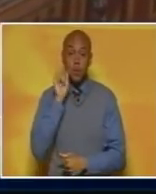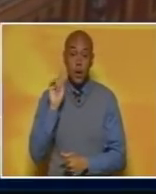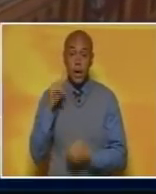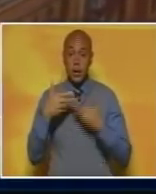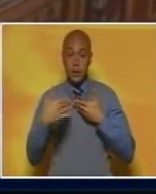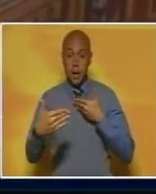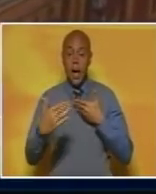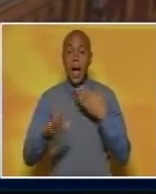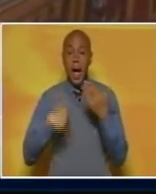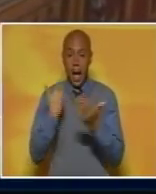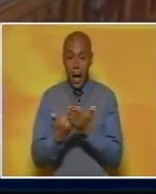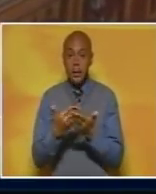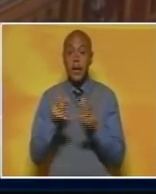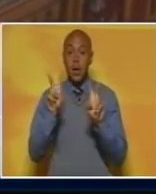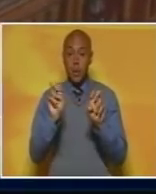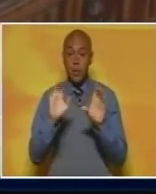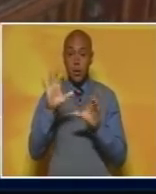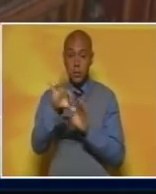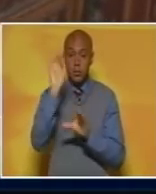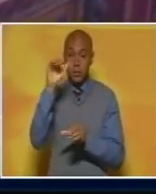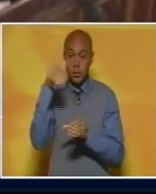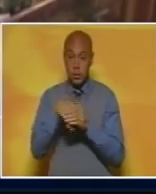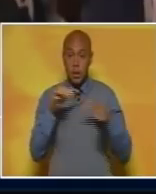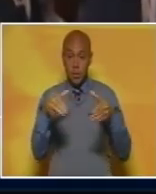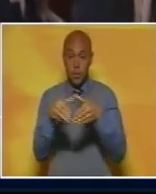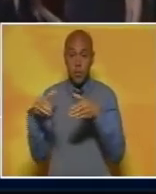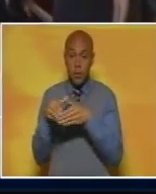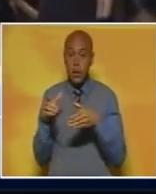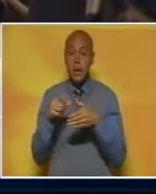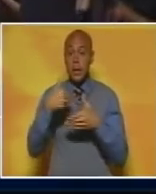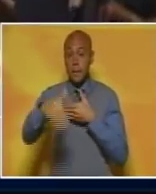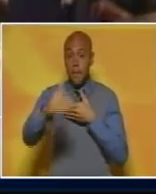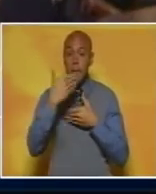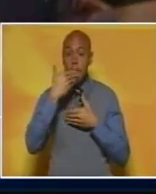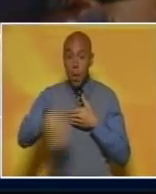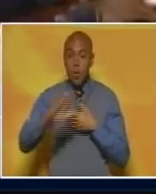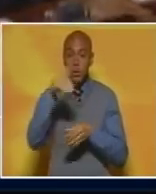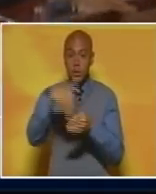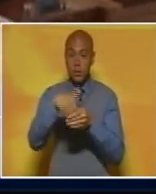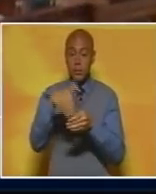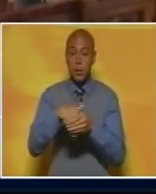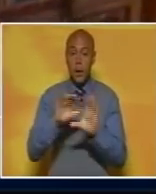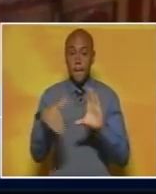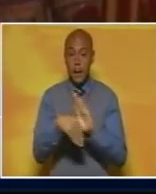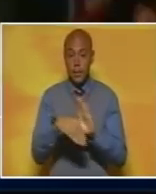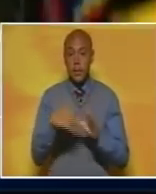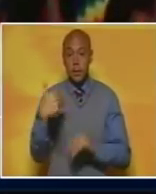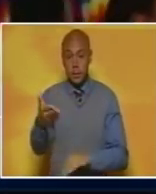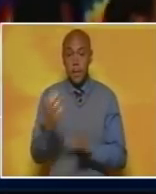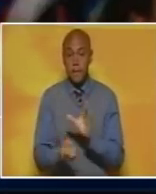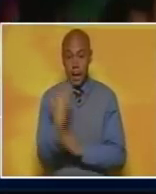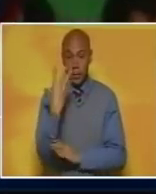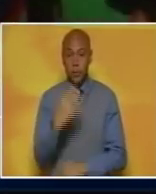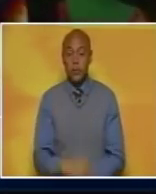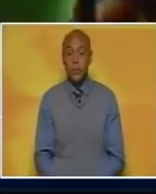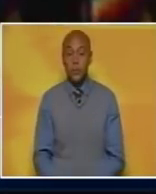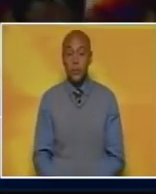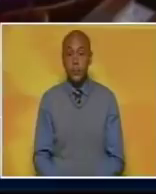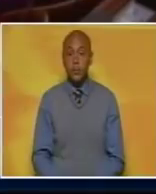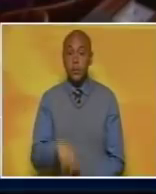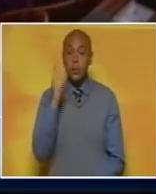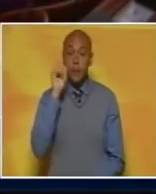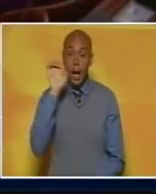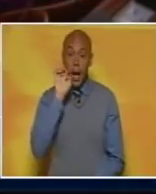hasta el juramento de las autoridades de ambos poderes que sean electas en los comicios a celebrarse el próximo mayo. Sectores afines al expresidente